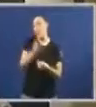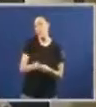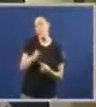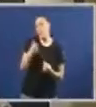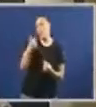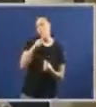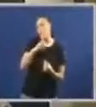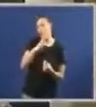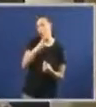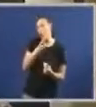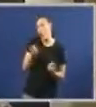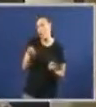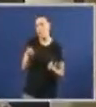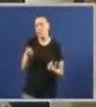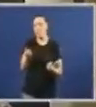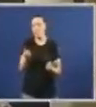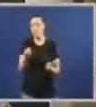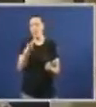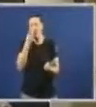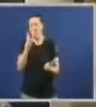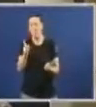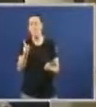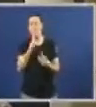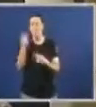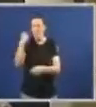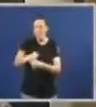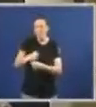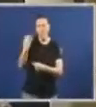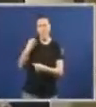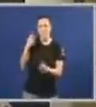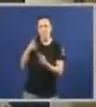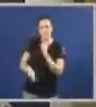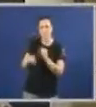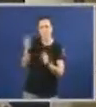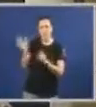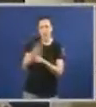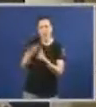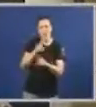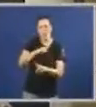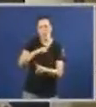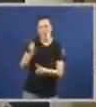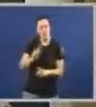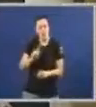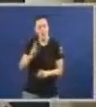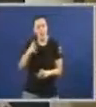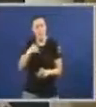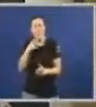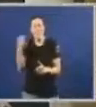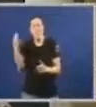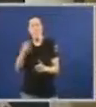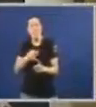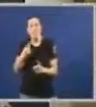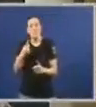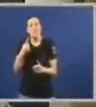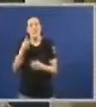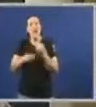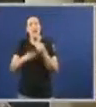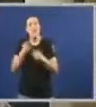se nos digan as noticias como temos que camiñar para evitar unha agresión Simplemente non temos que ser prudentes, temos que ser simplemente